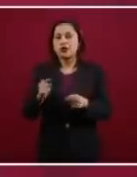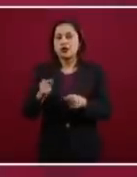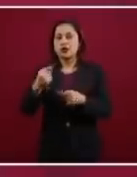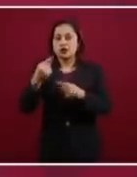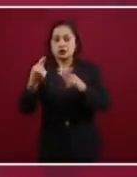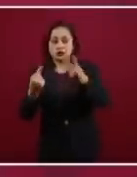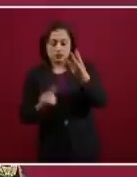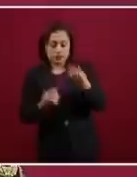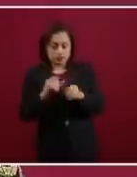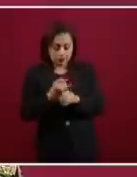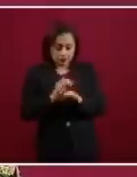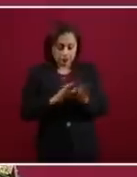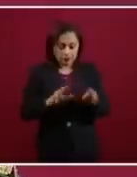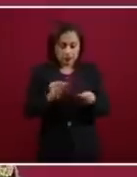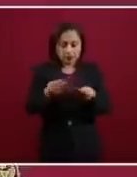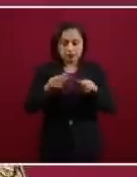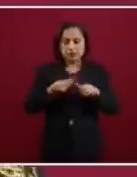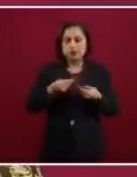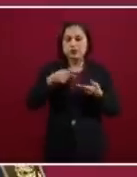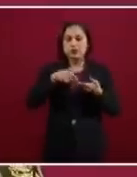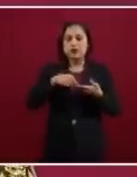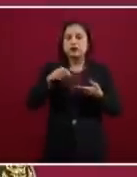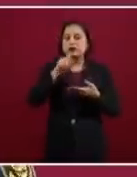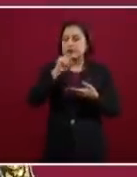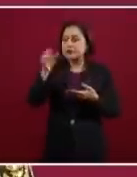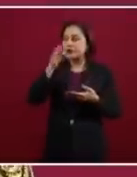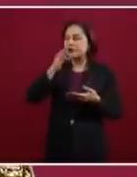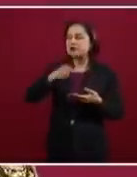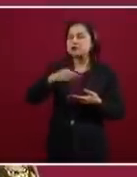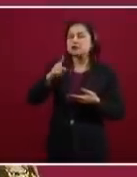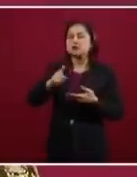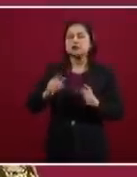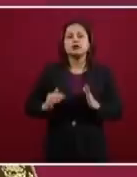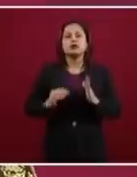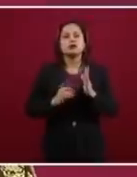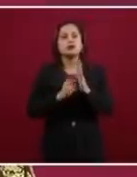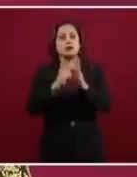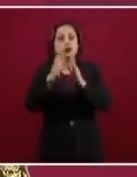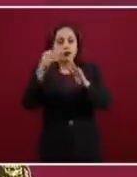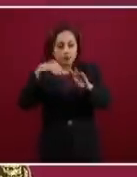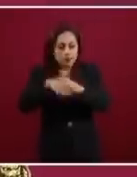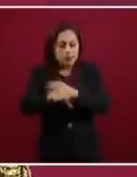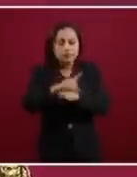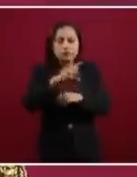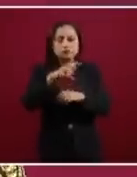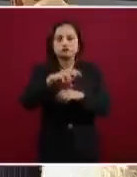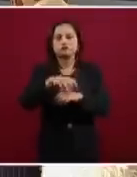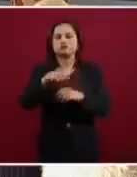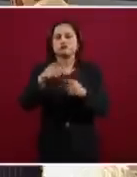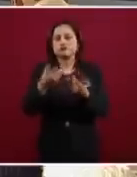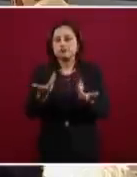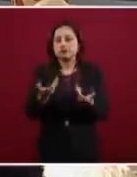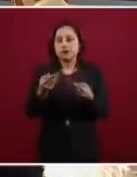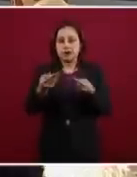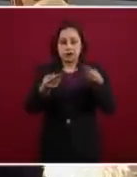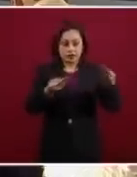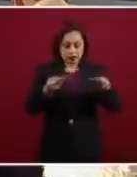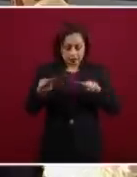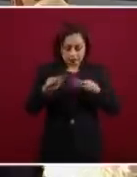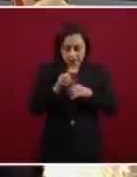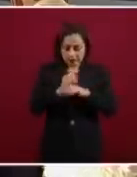del ataque a la unidad habitacional entonces eso es lo que de manera colegiada se analiza